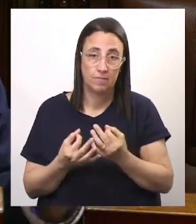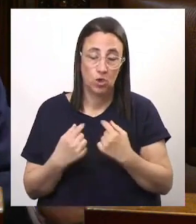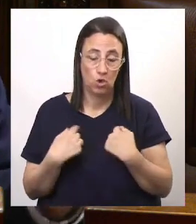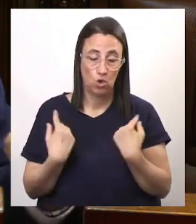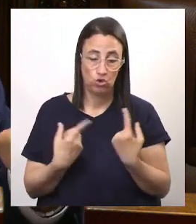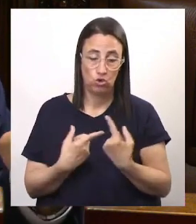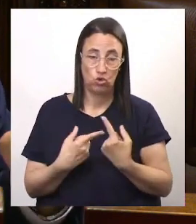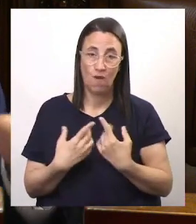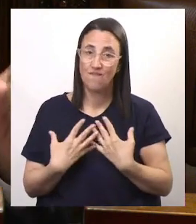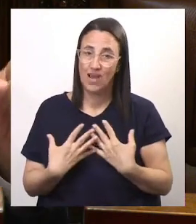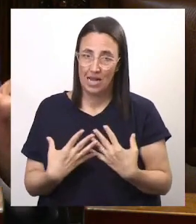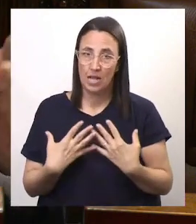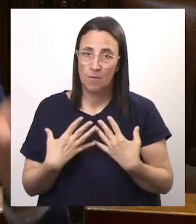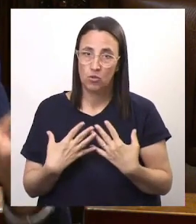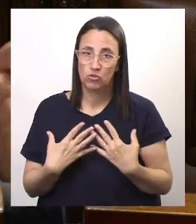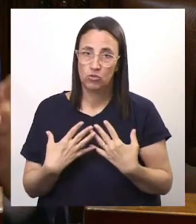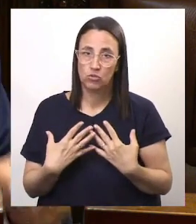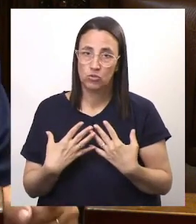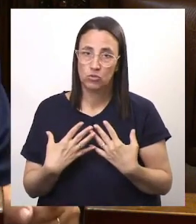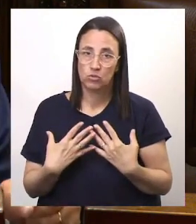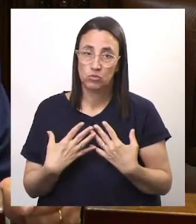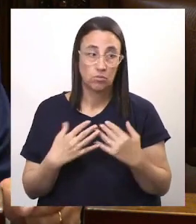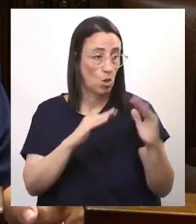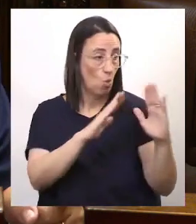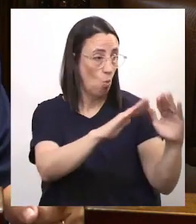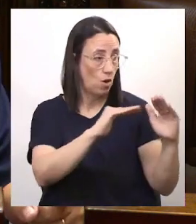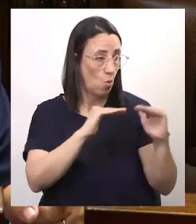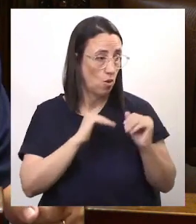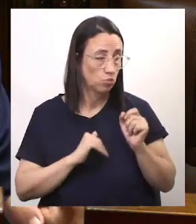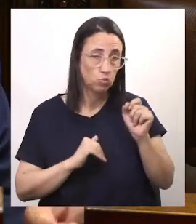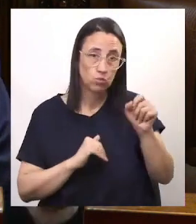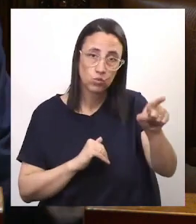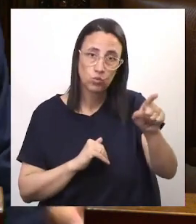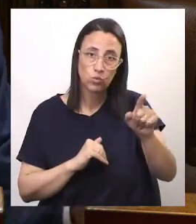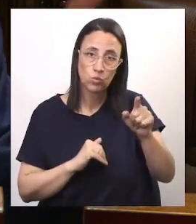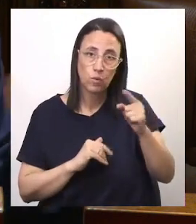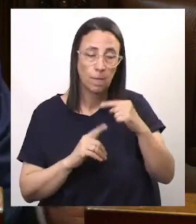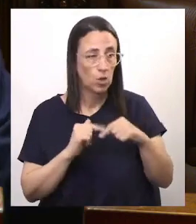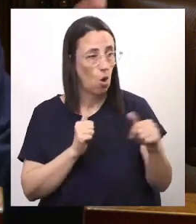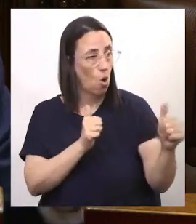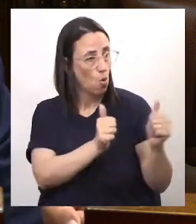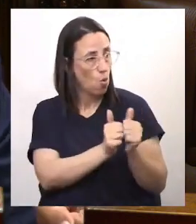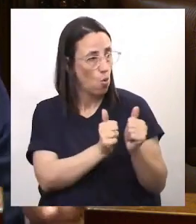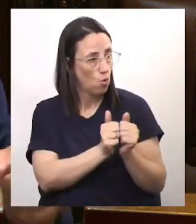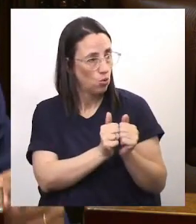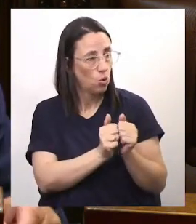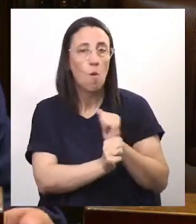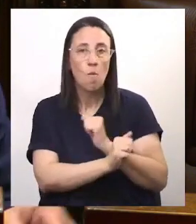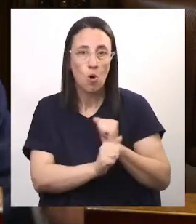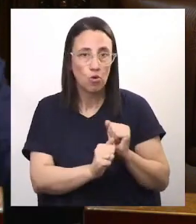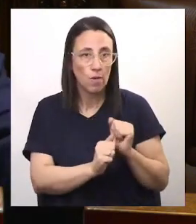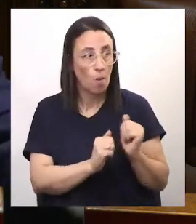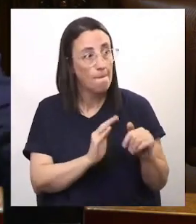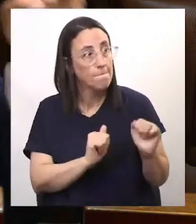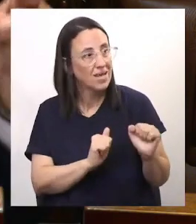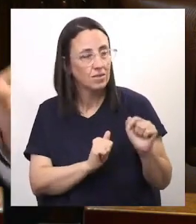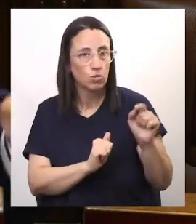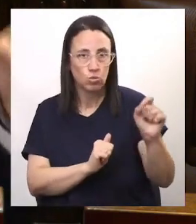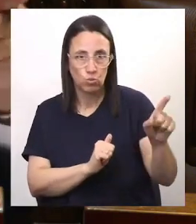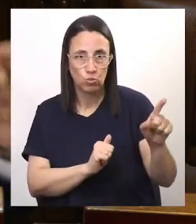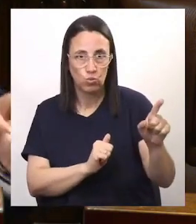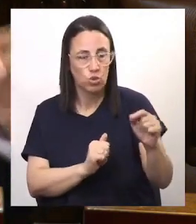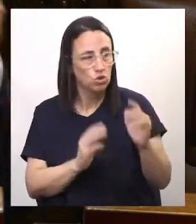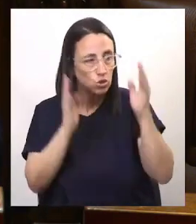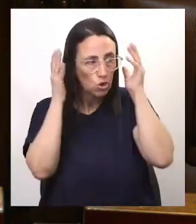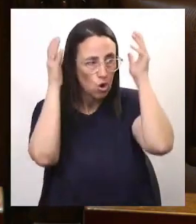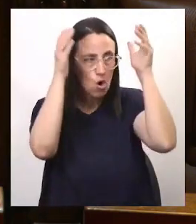Nosotros que valemos tanto como vos, pero que juntos podemos más que vos, te nombramos nuestro